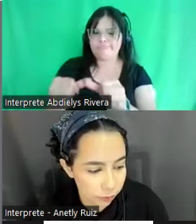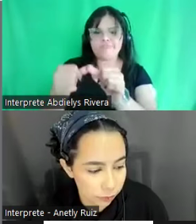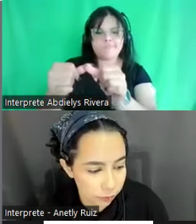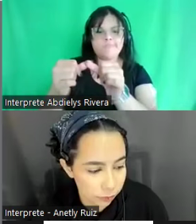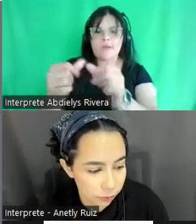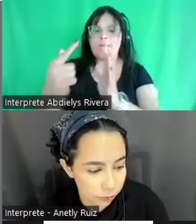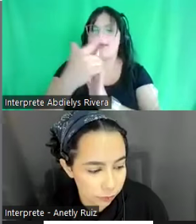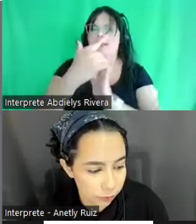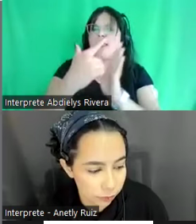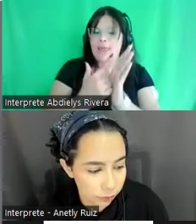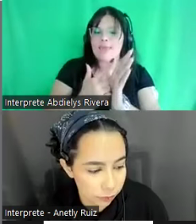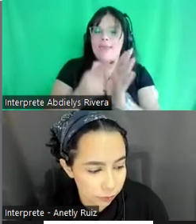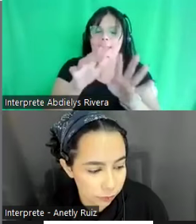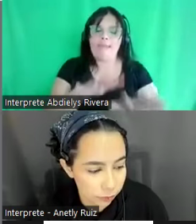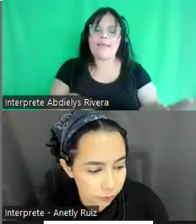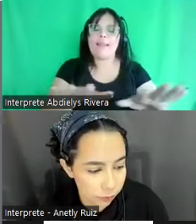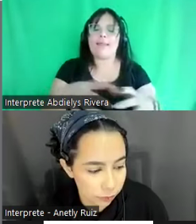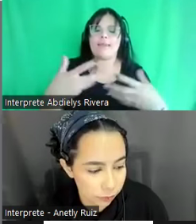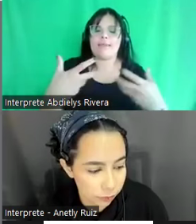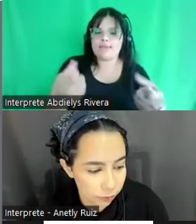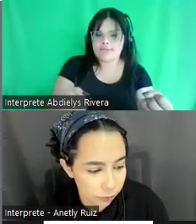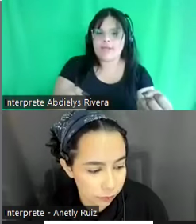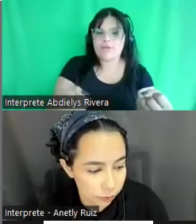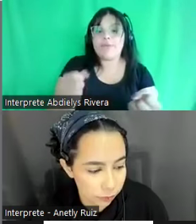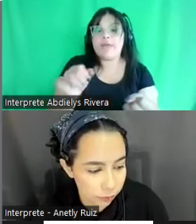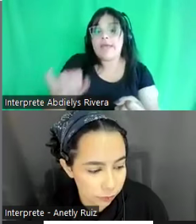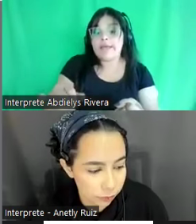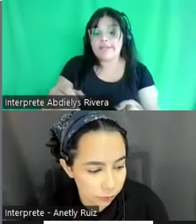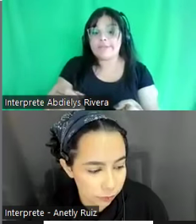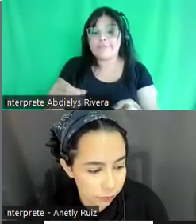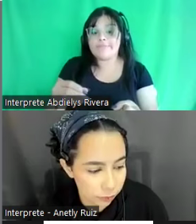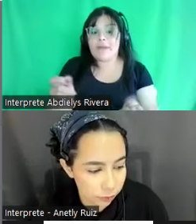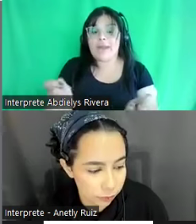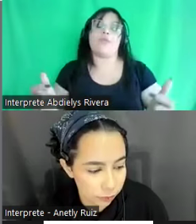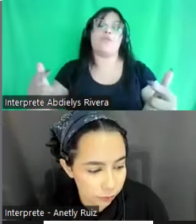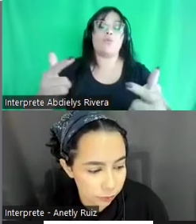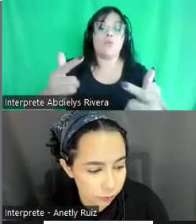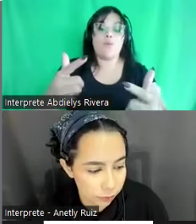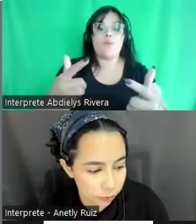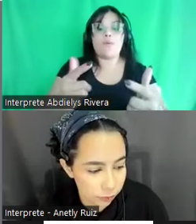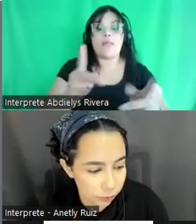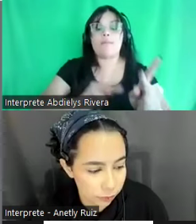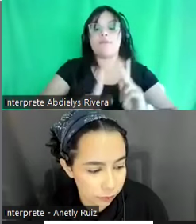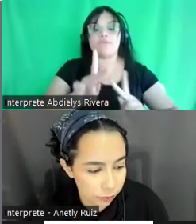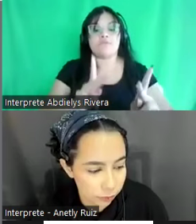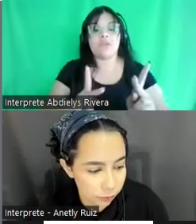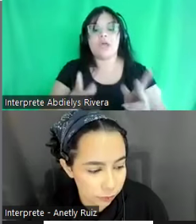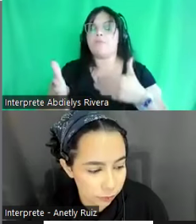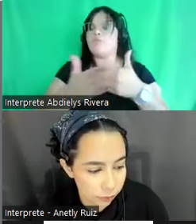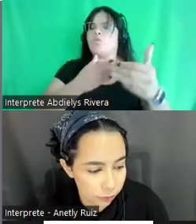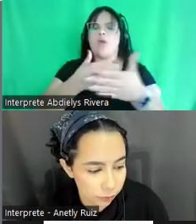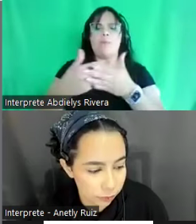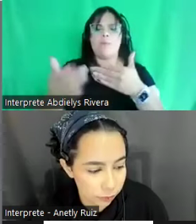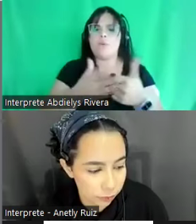salud. Esto contribuye a que todas las personas, independientemente cualquier condición, puedan tener la